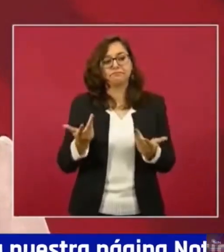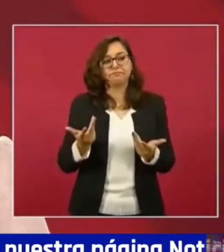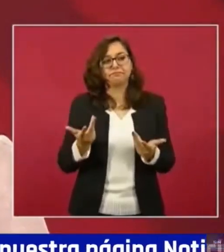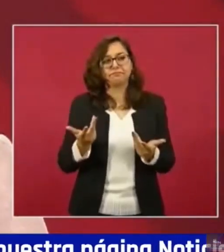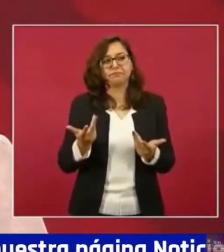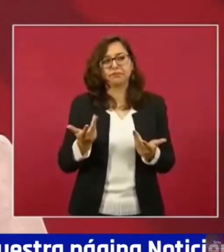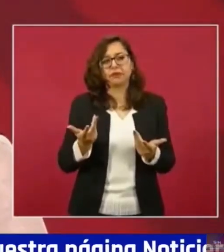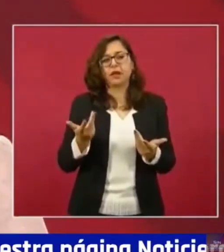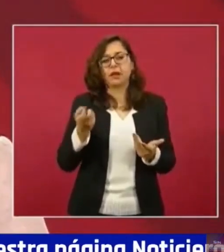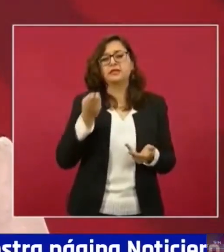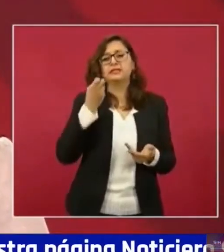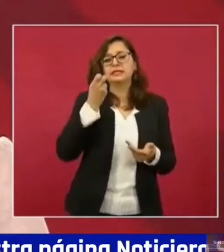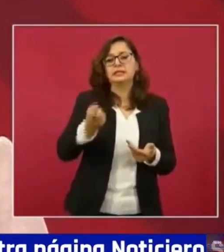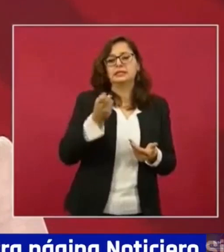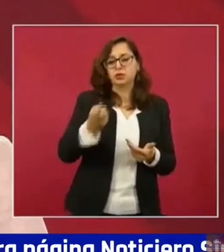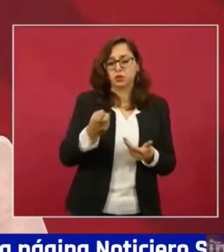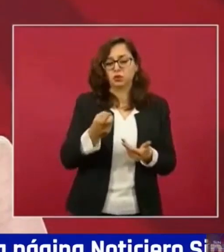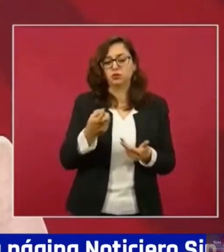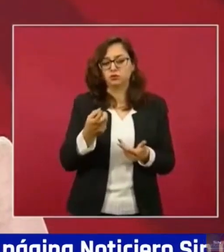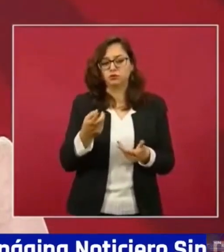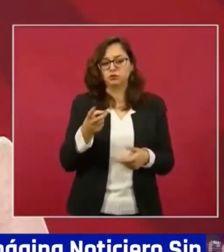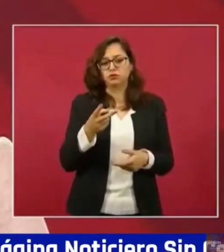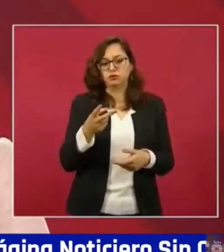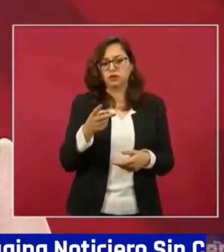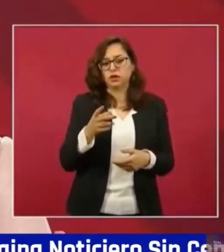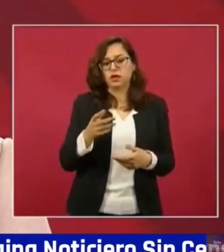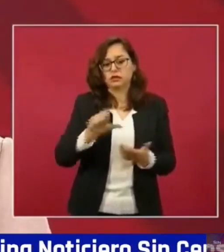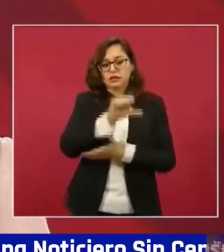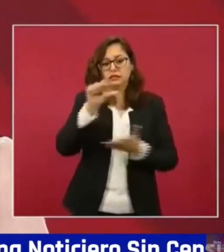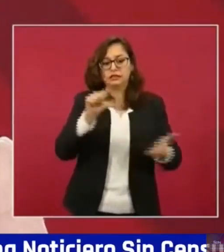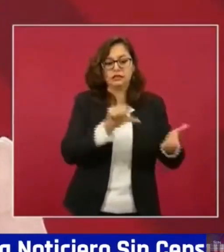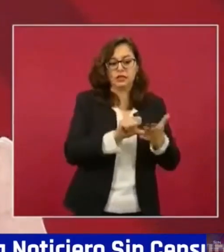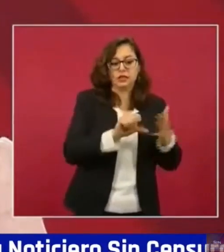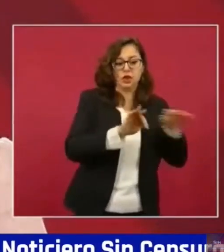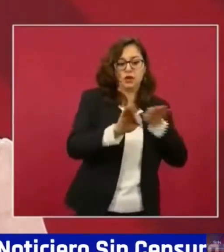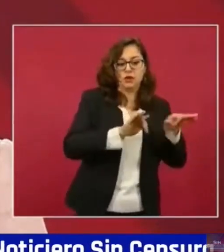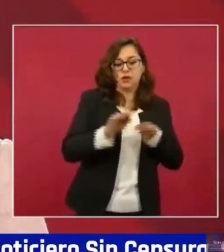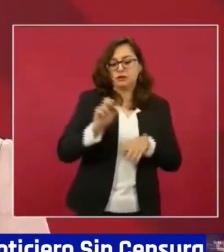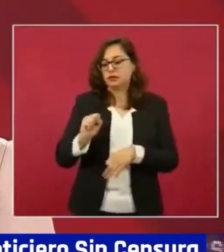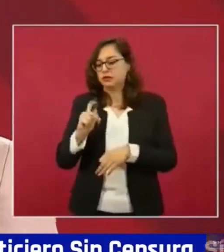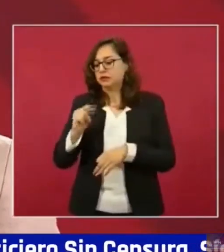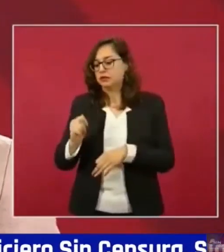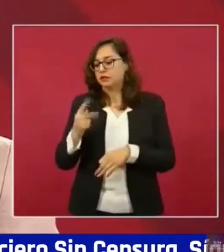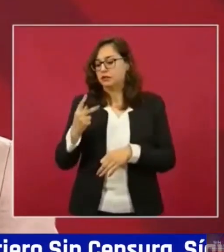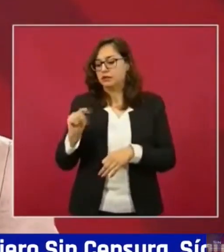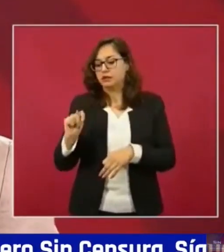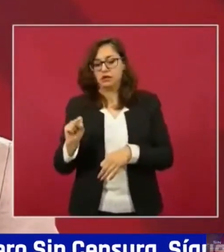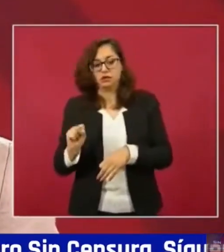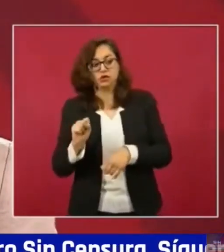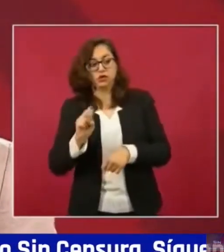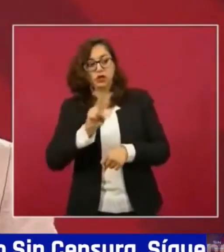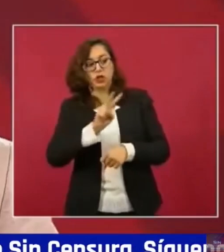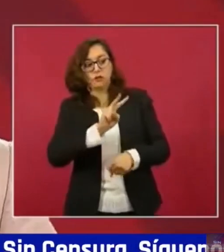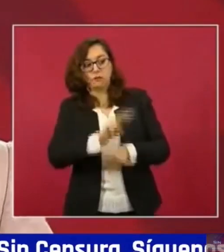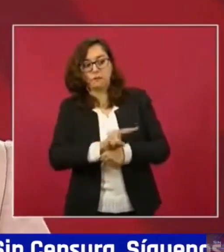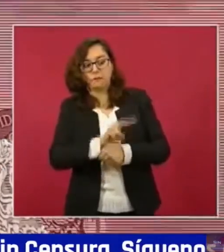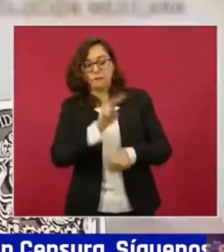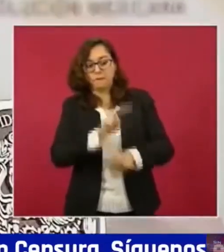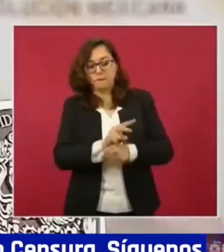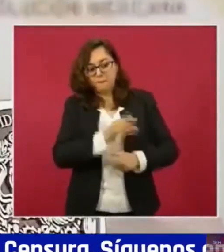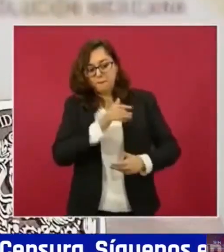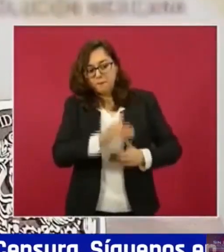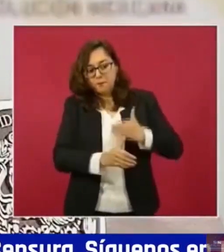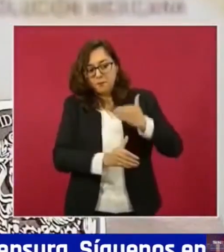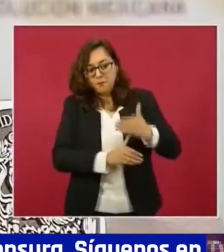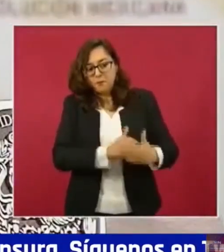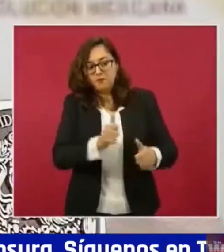ese sentido vamos a estar muy vigilantes, el Centro Laboral y nosotros desde la Secretaría del Trabajo, durante todo este proceso,